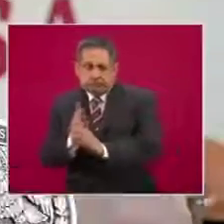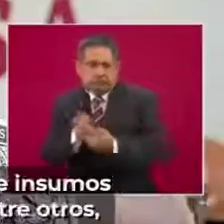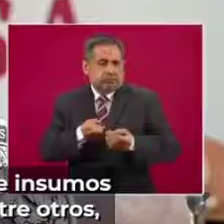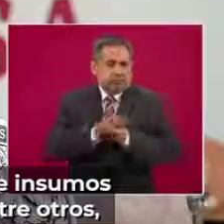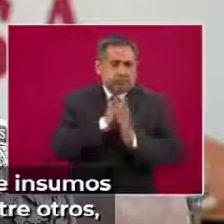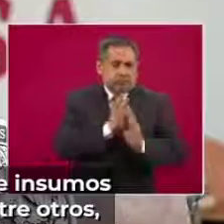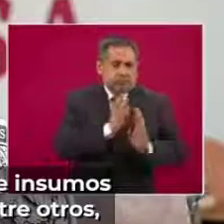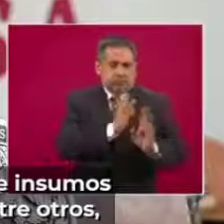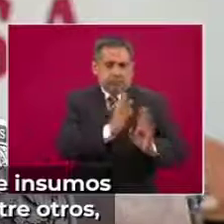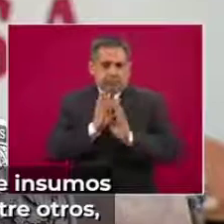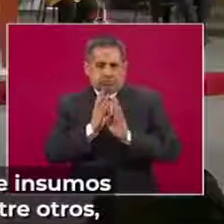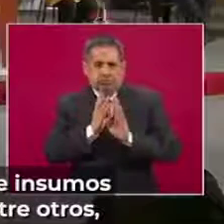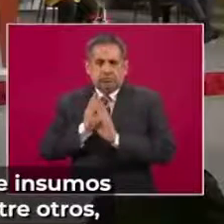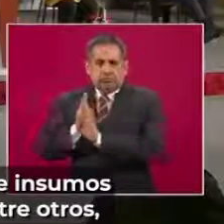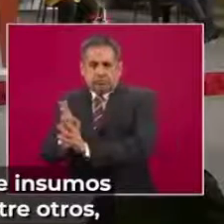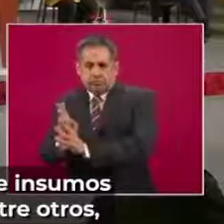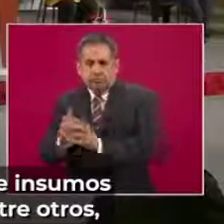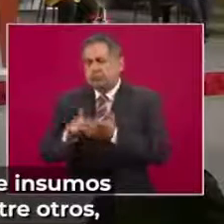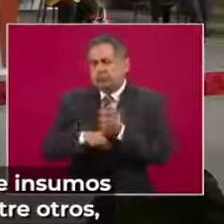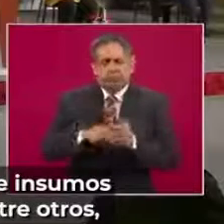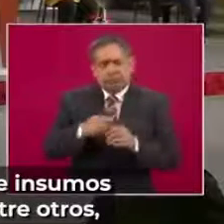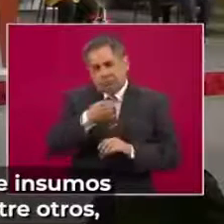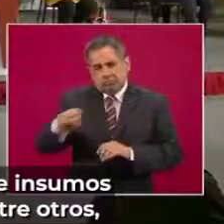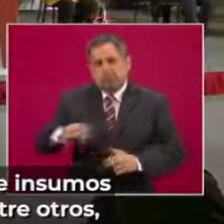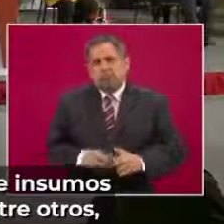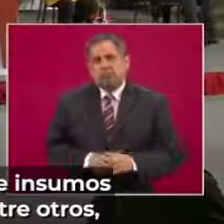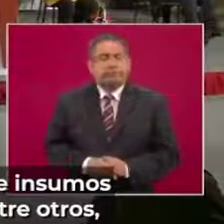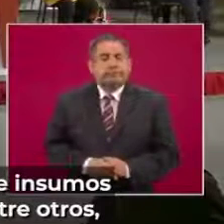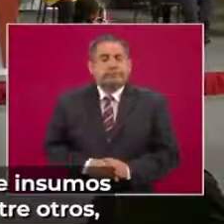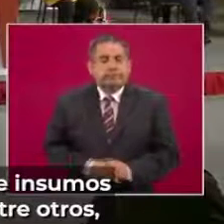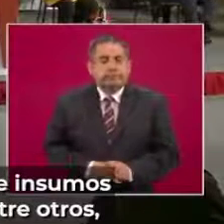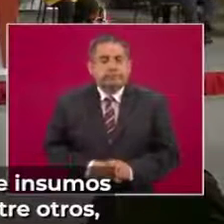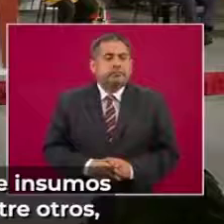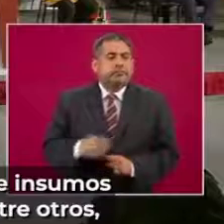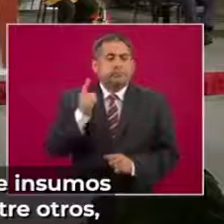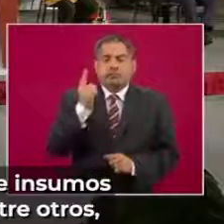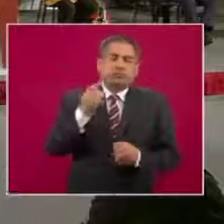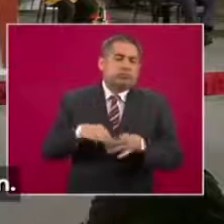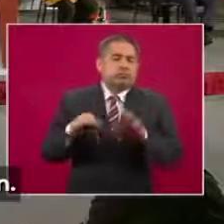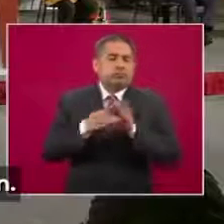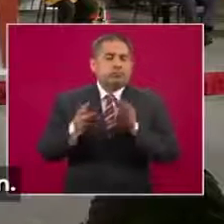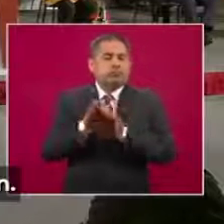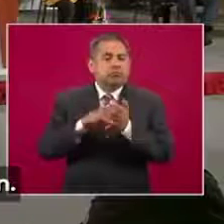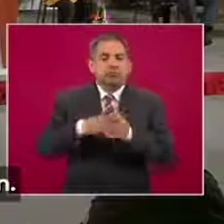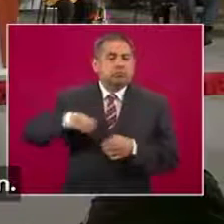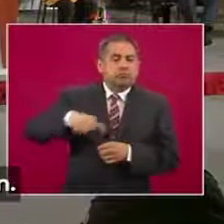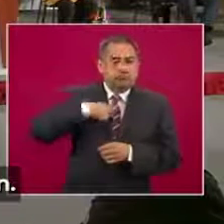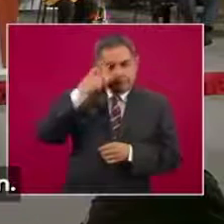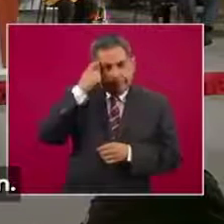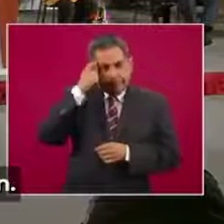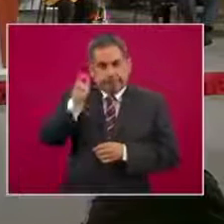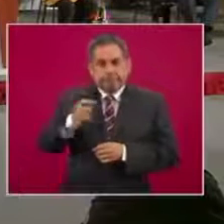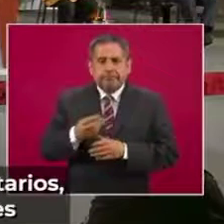productos, medidas de desinfección y limpieza, dotar de insumos de protección personal a los empleados, entre otros, así como estrategias